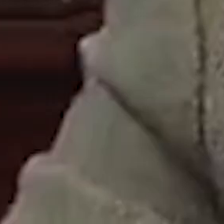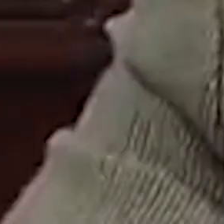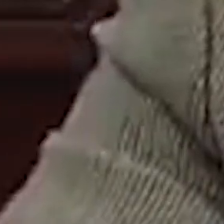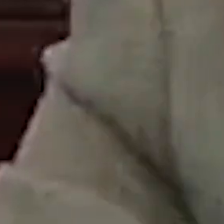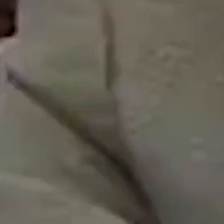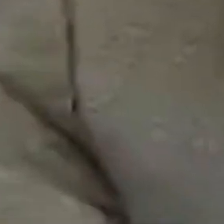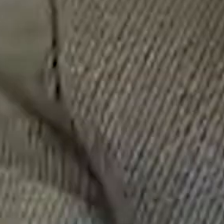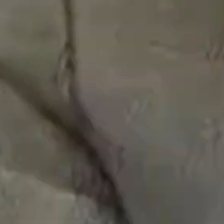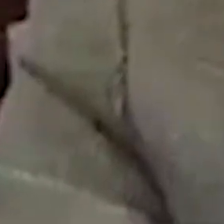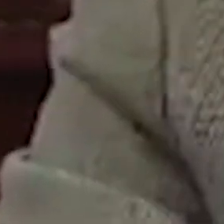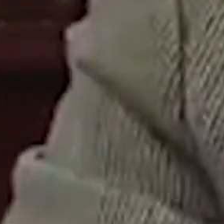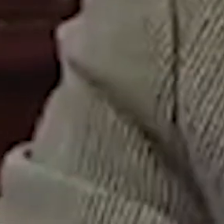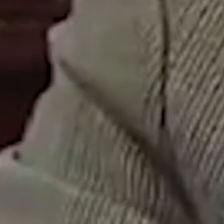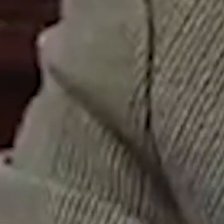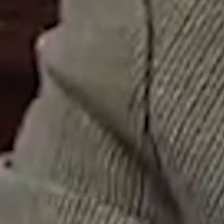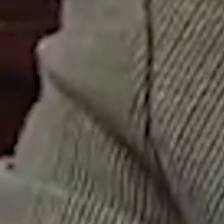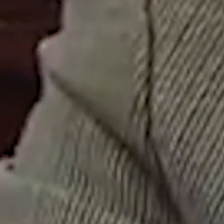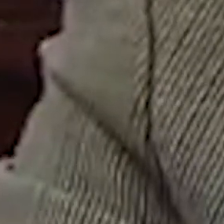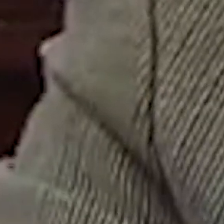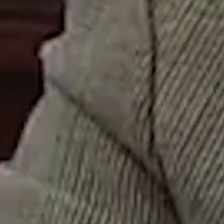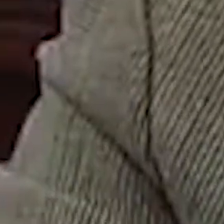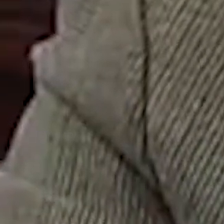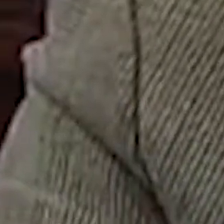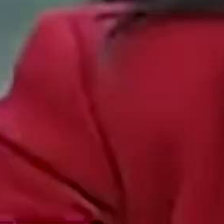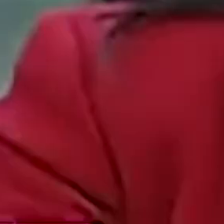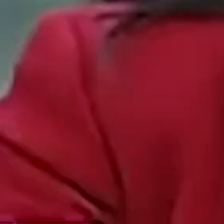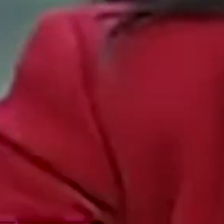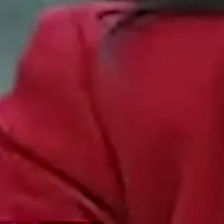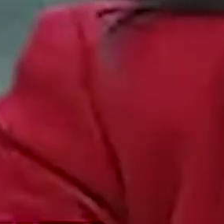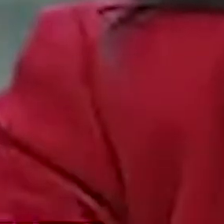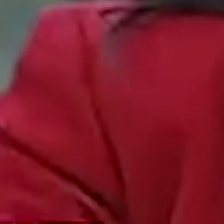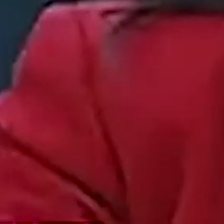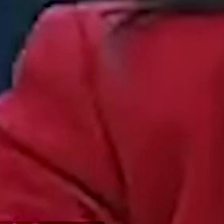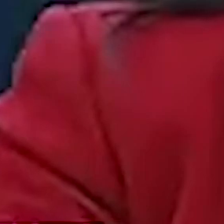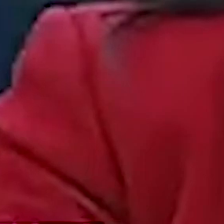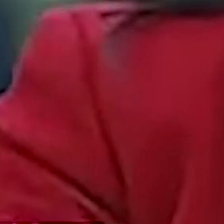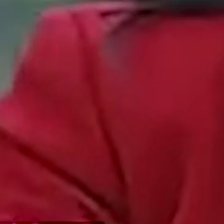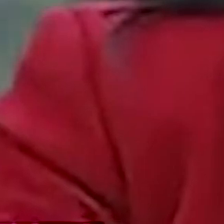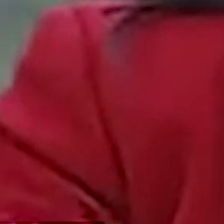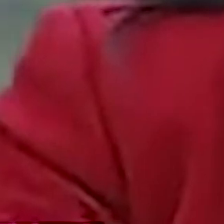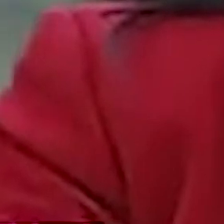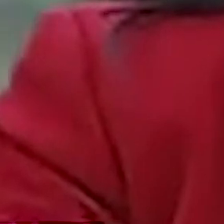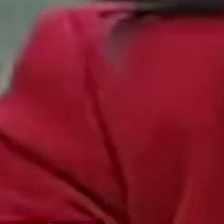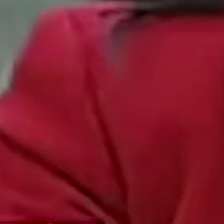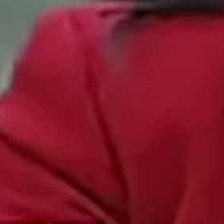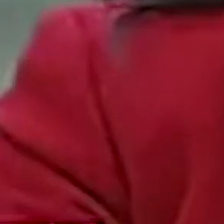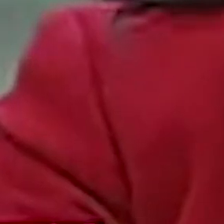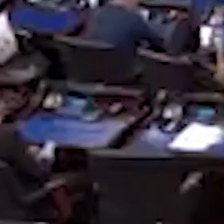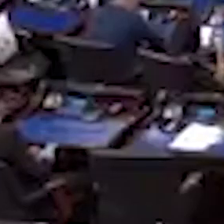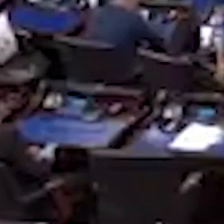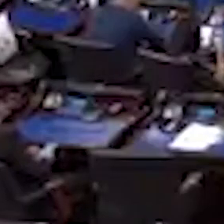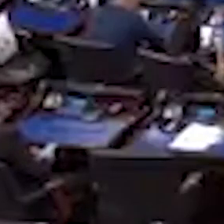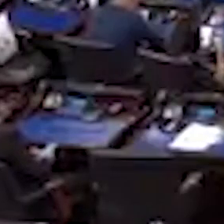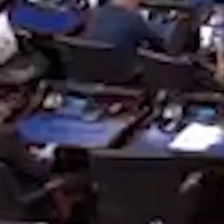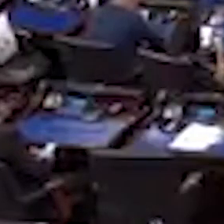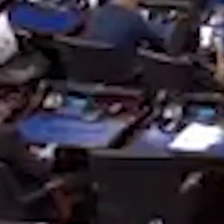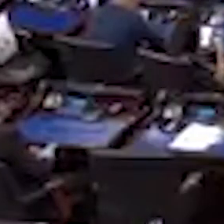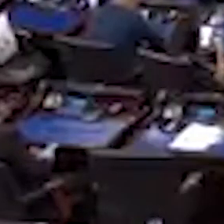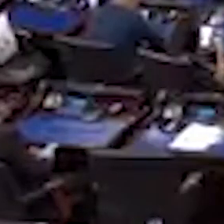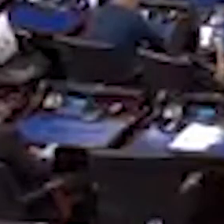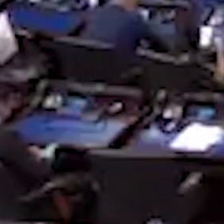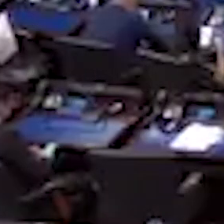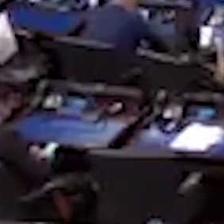oposición aseguraron en el pleno que esta normativa beneficiará el lavado de dinero la evasión de impuestos y creará mayor